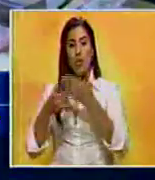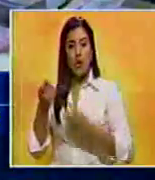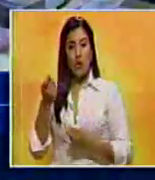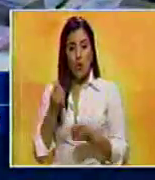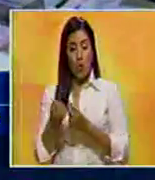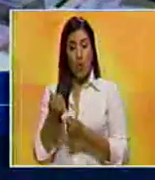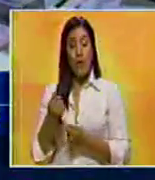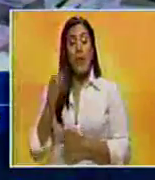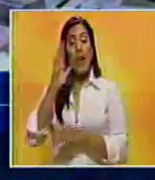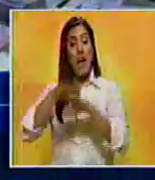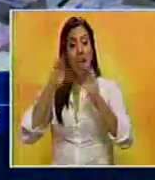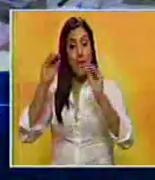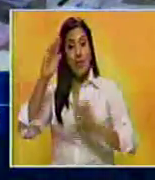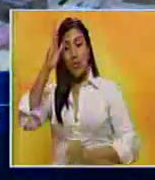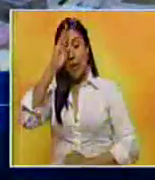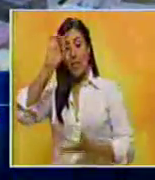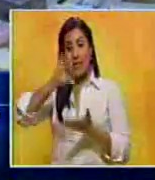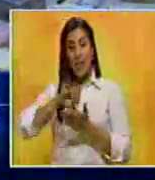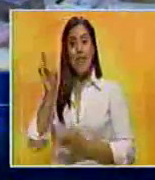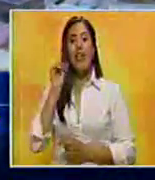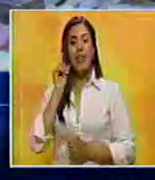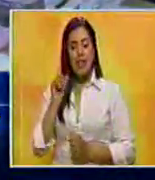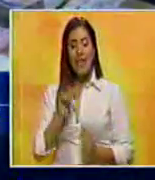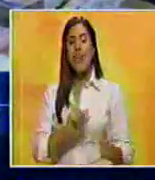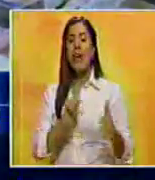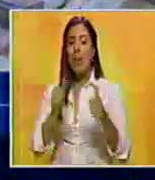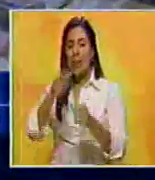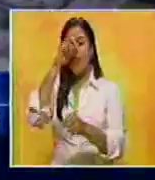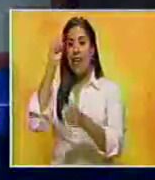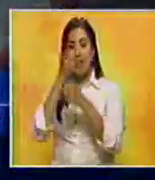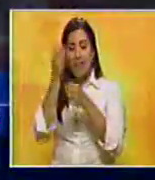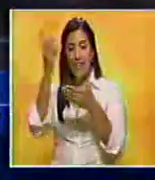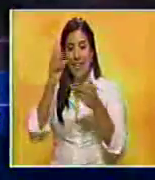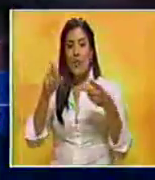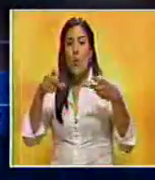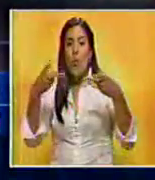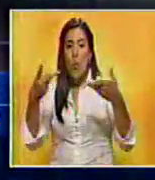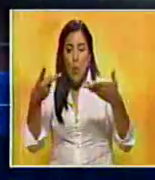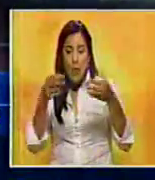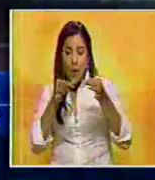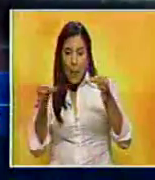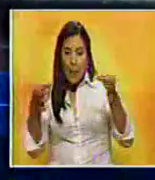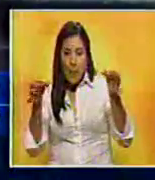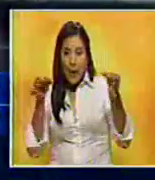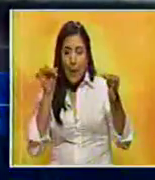económicas. Exhortó al Banco Central de Venezuela comenzar a trabajar en el diseño y